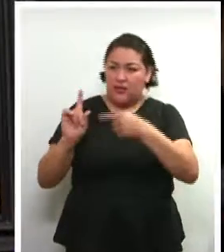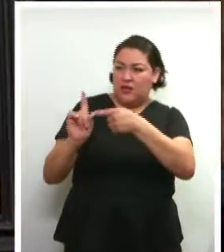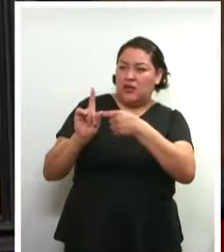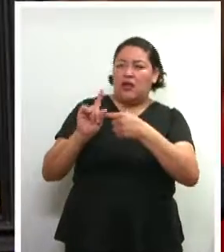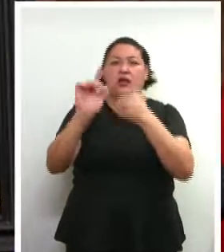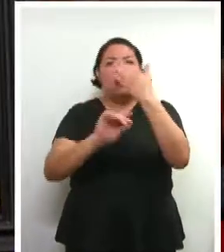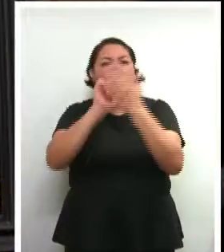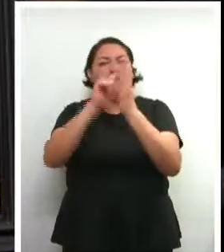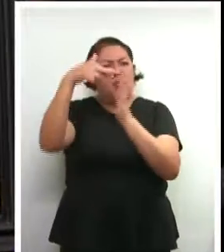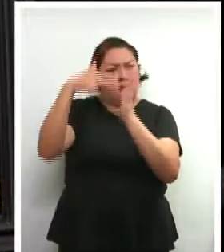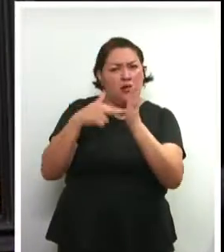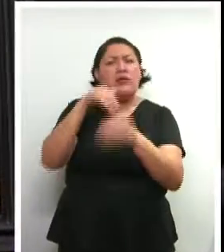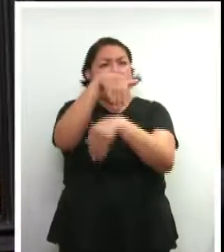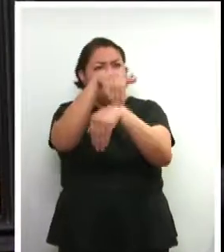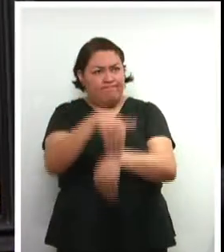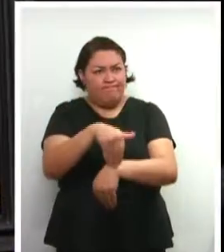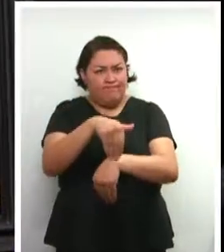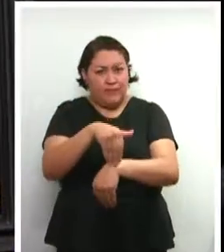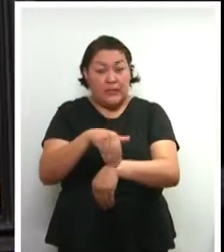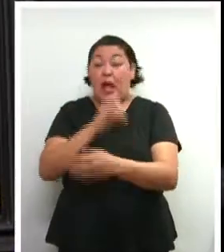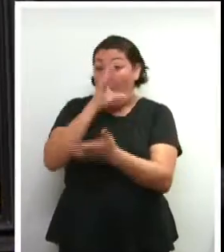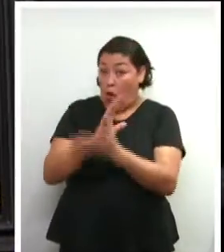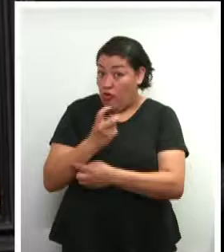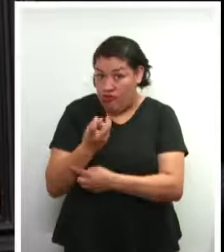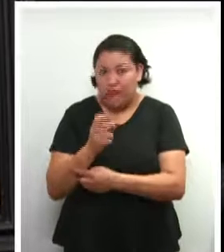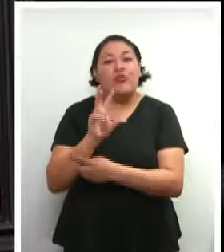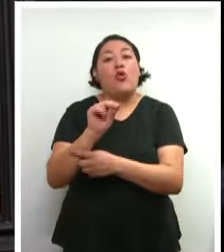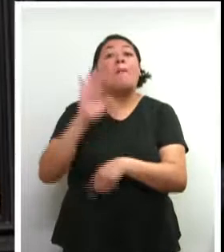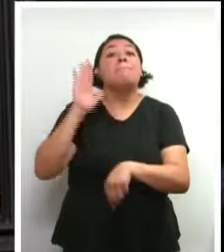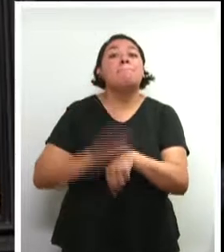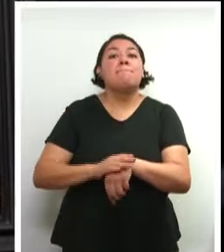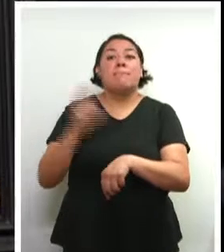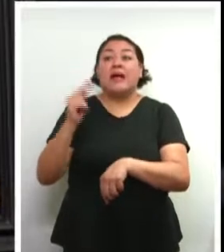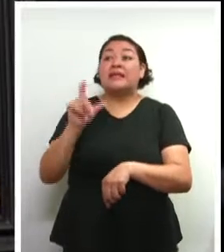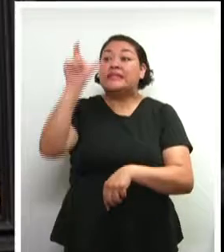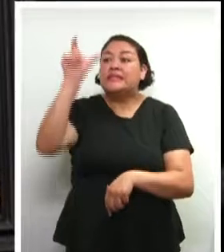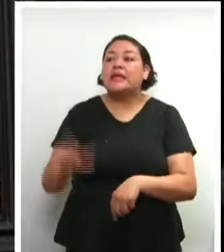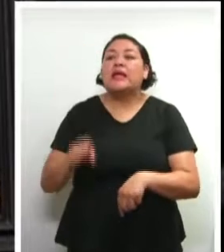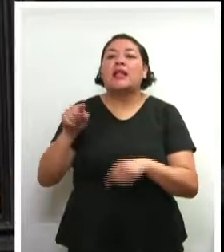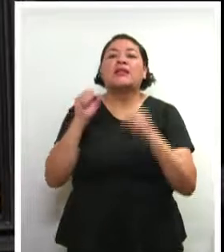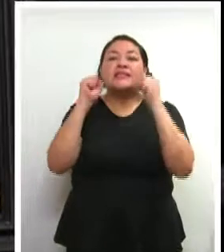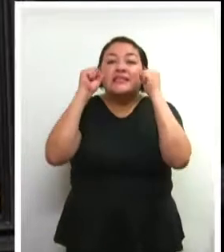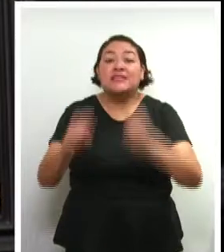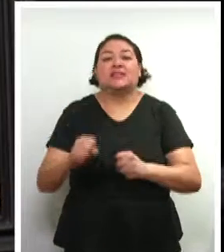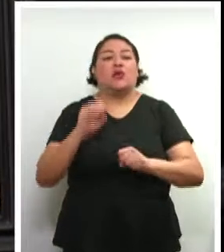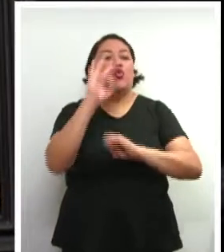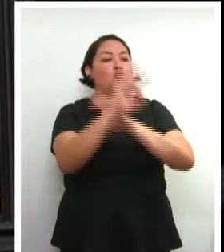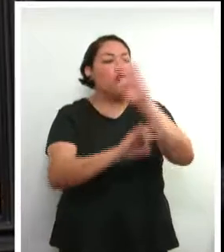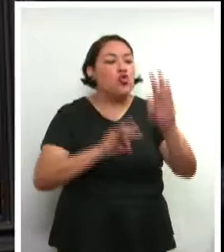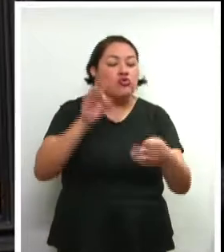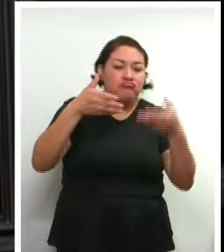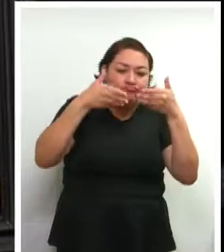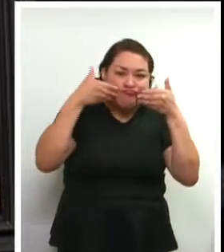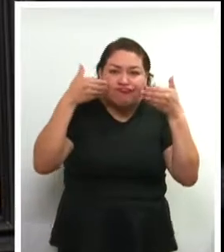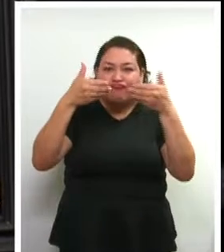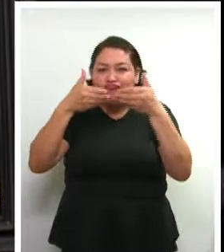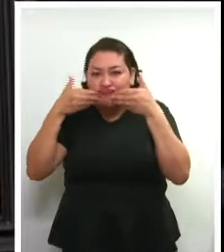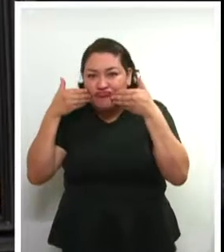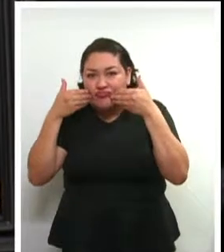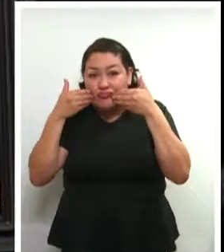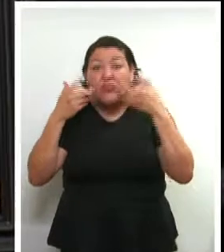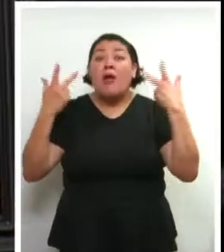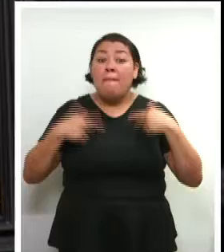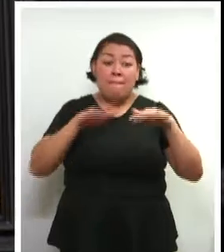una serie de principios y de conductas, sino como una garantía, la garantía que tiene todo